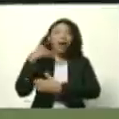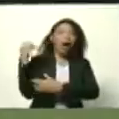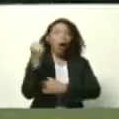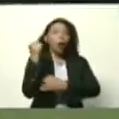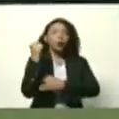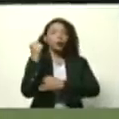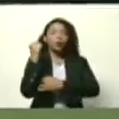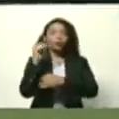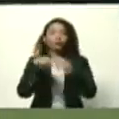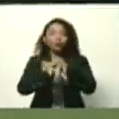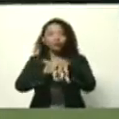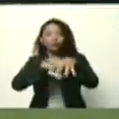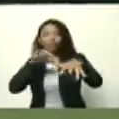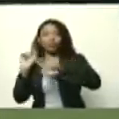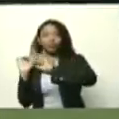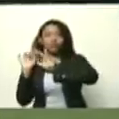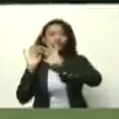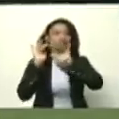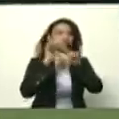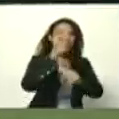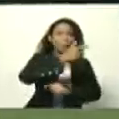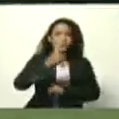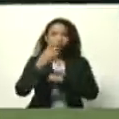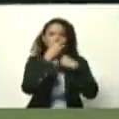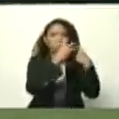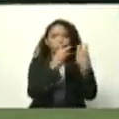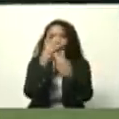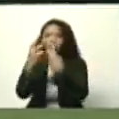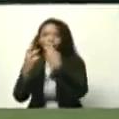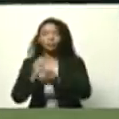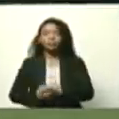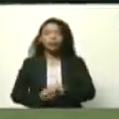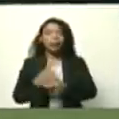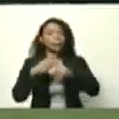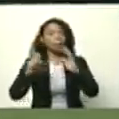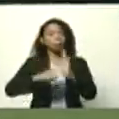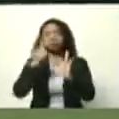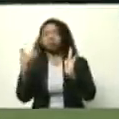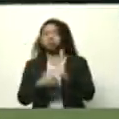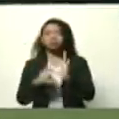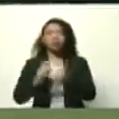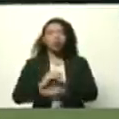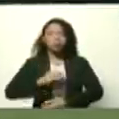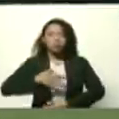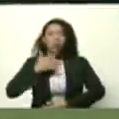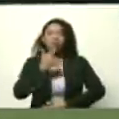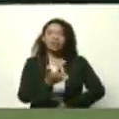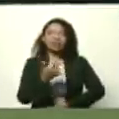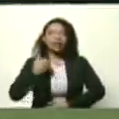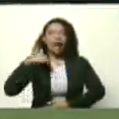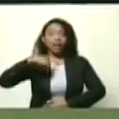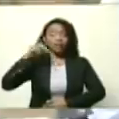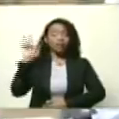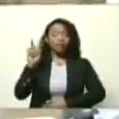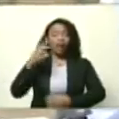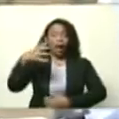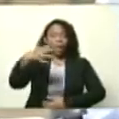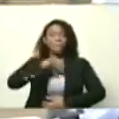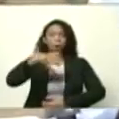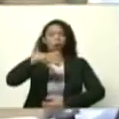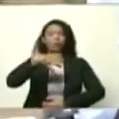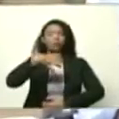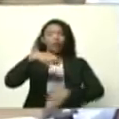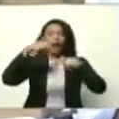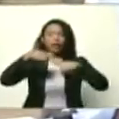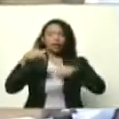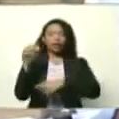mayor cantidad de temporadistas visitándolo. Pero en general podemos decir que Venezuela fue campeona en